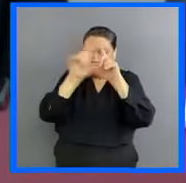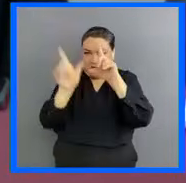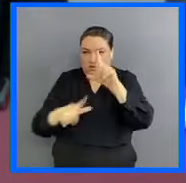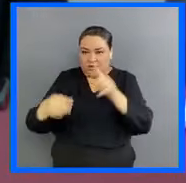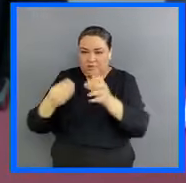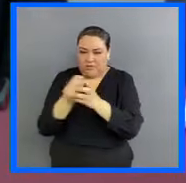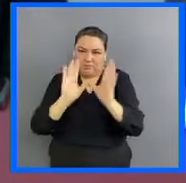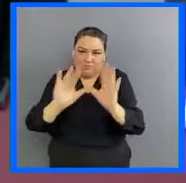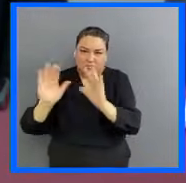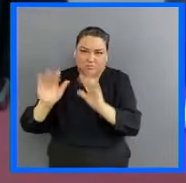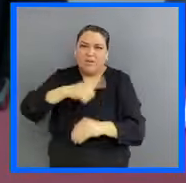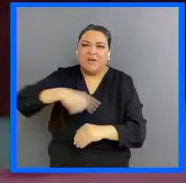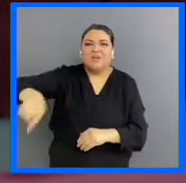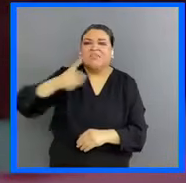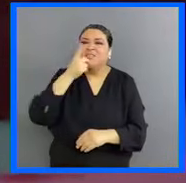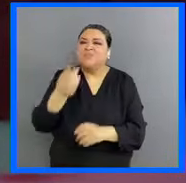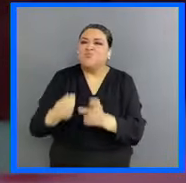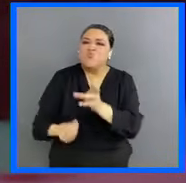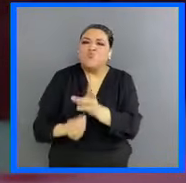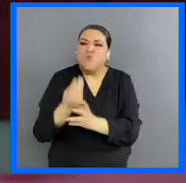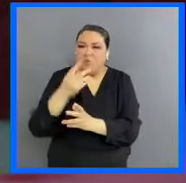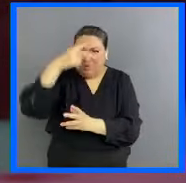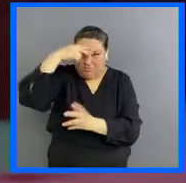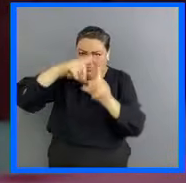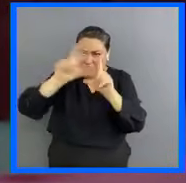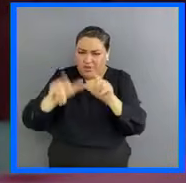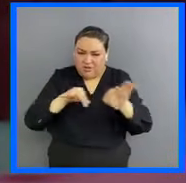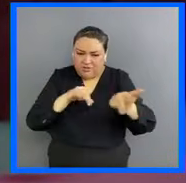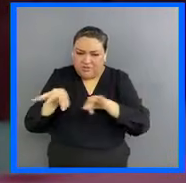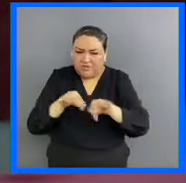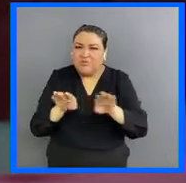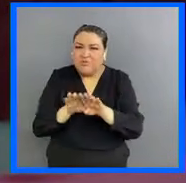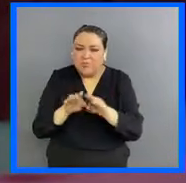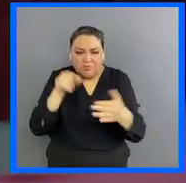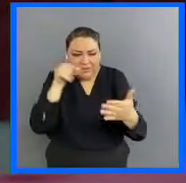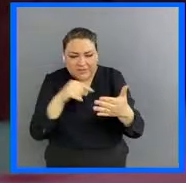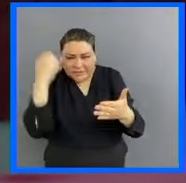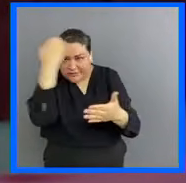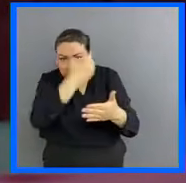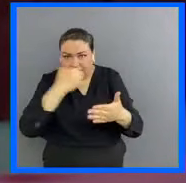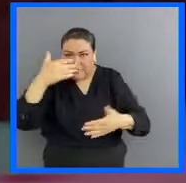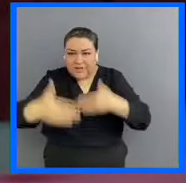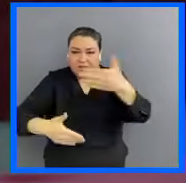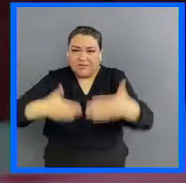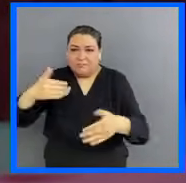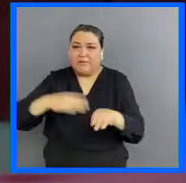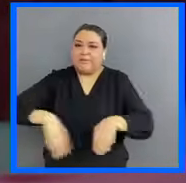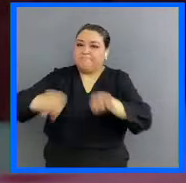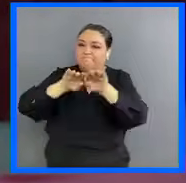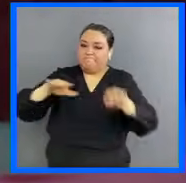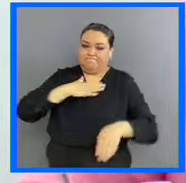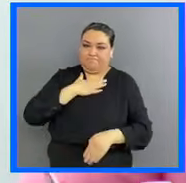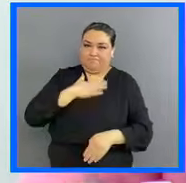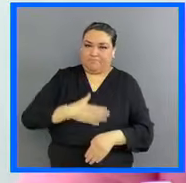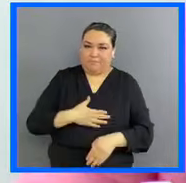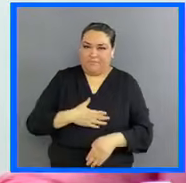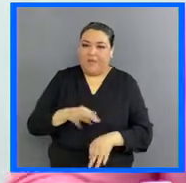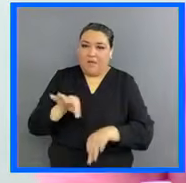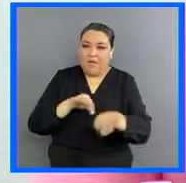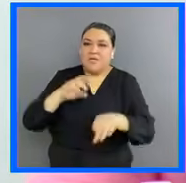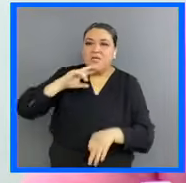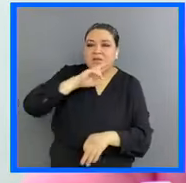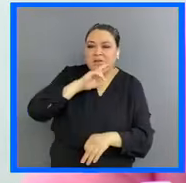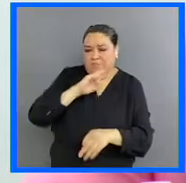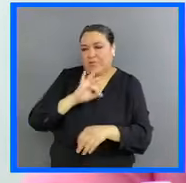nuevo modelo laboral en México, con orientación a una justicia laboral expedita, transparente y accesible. El juez